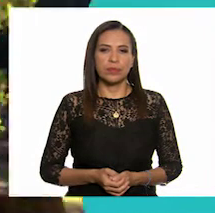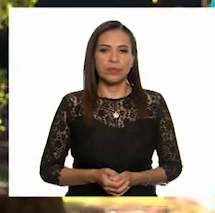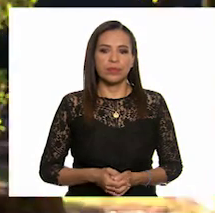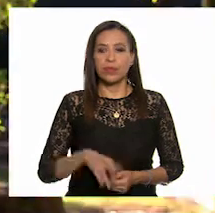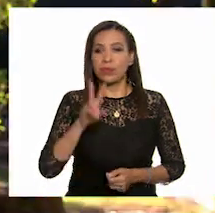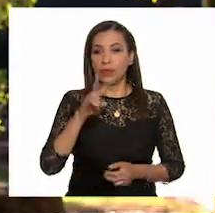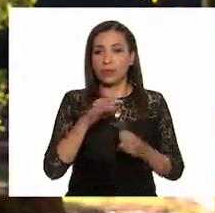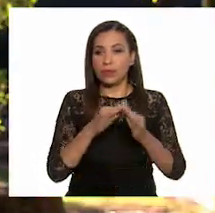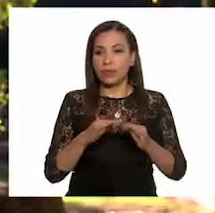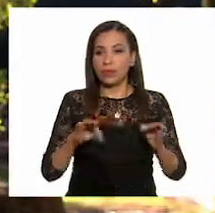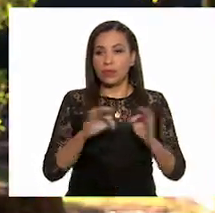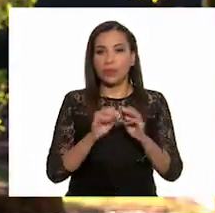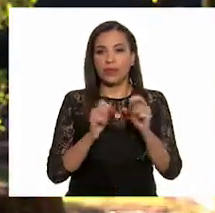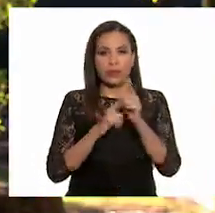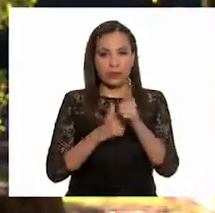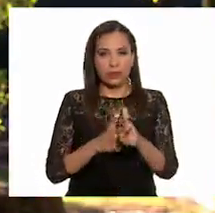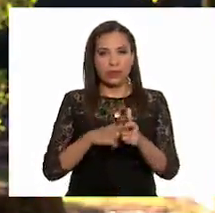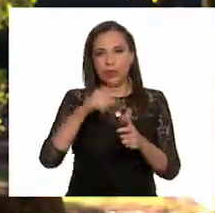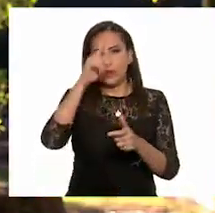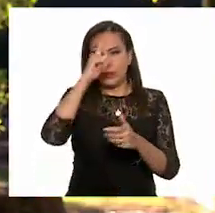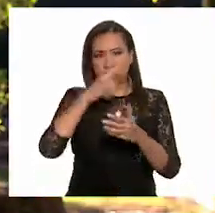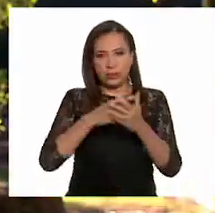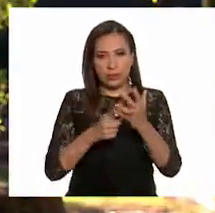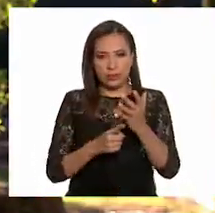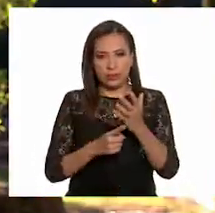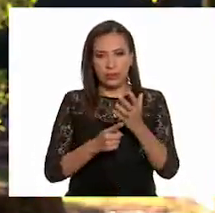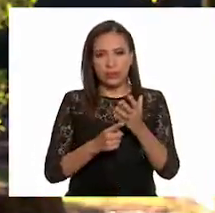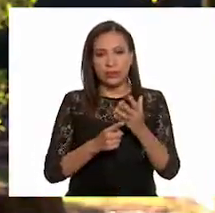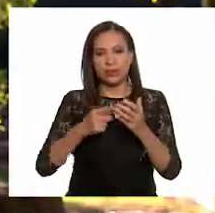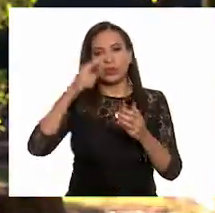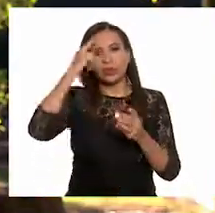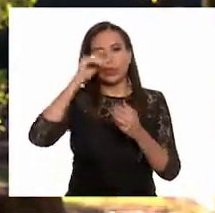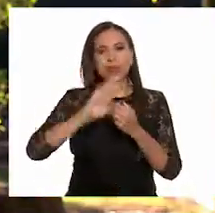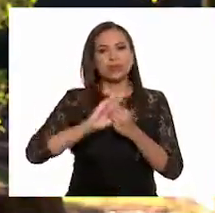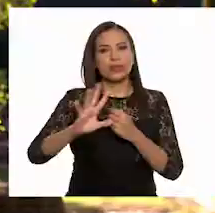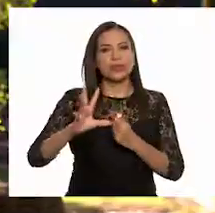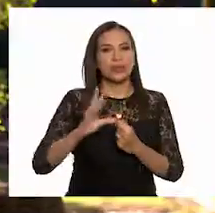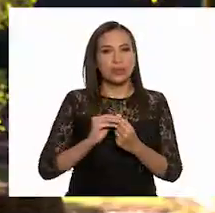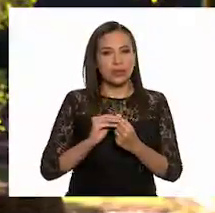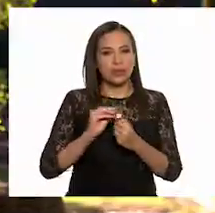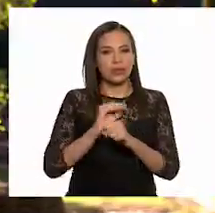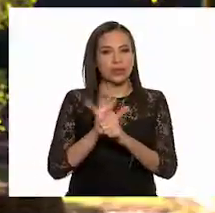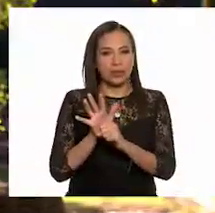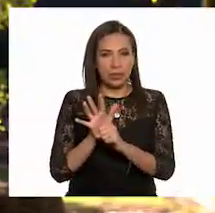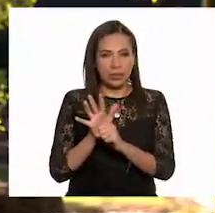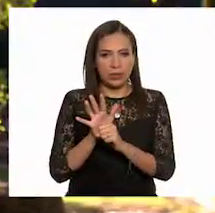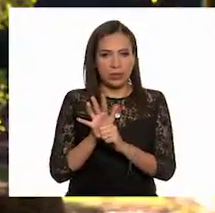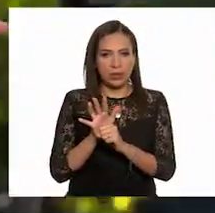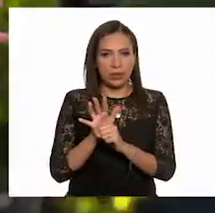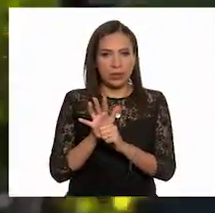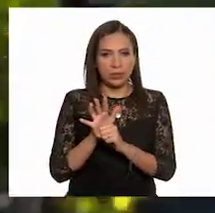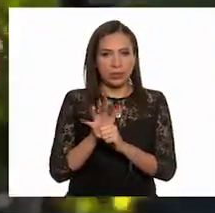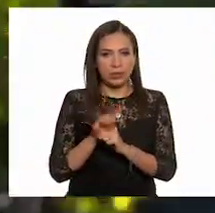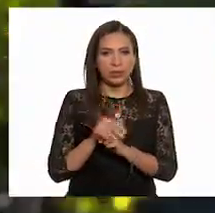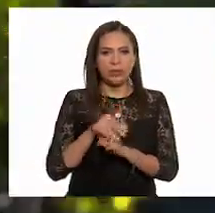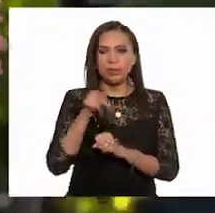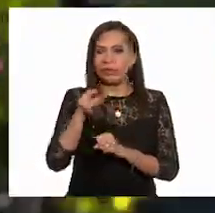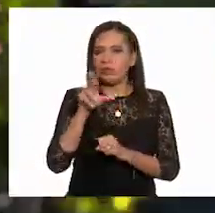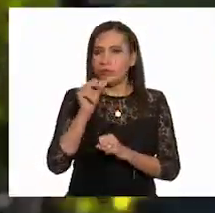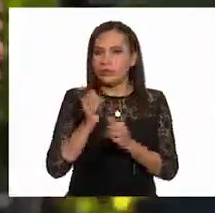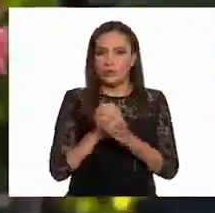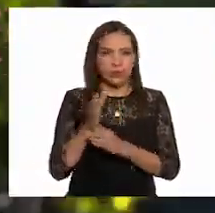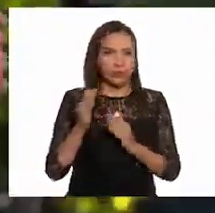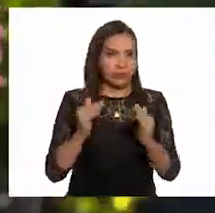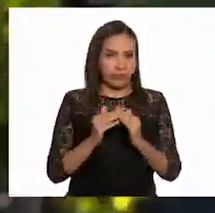Es muy importante continuar con las recomendaciones para evitar contagios de COVID. Trata de